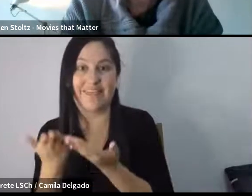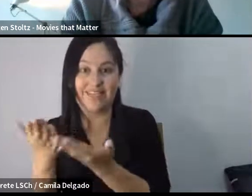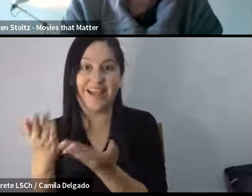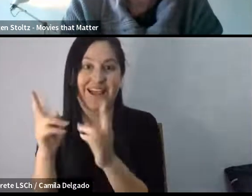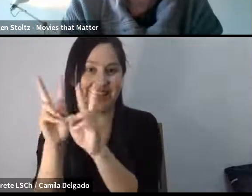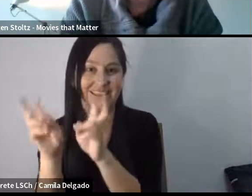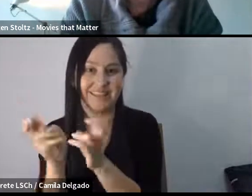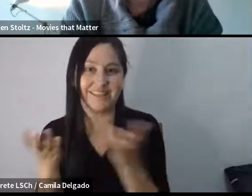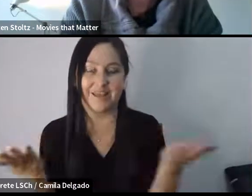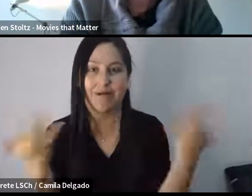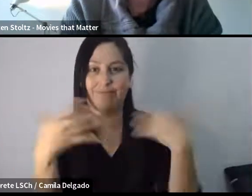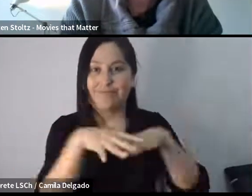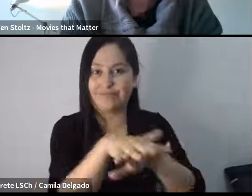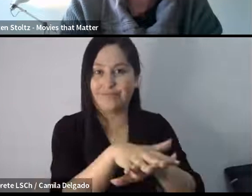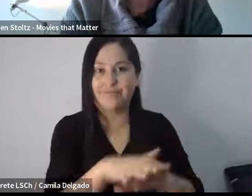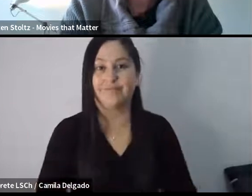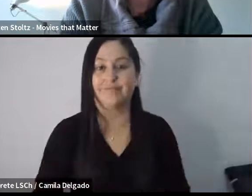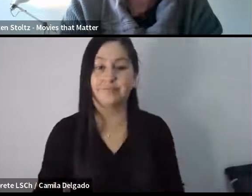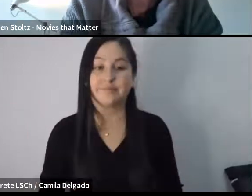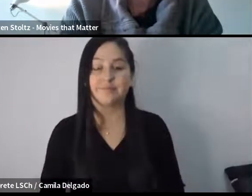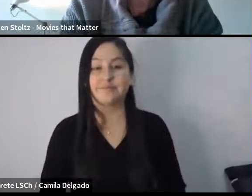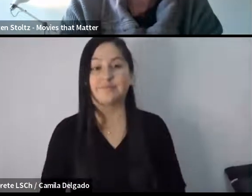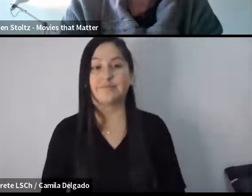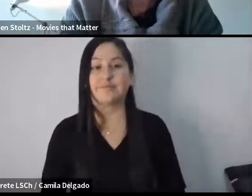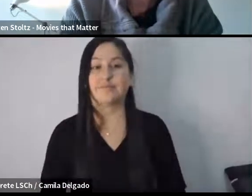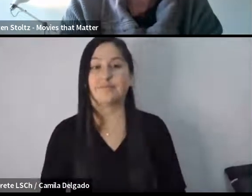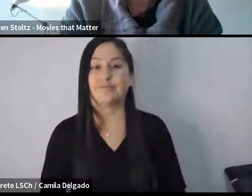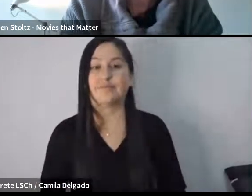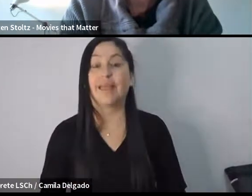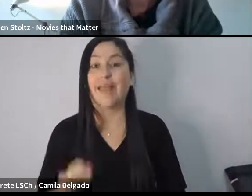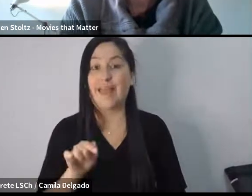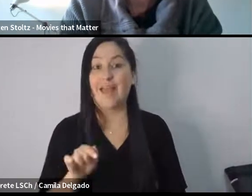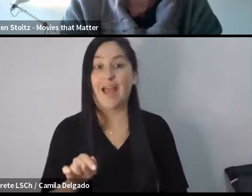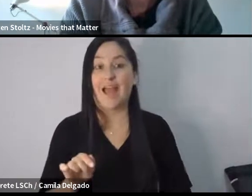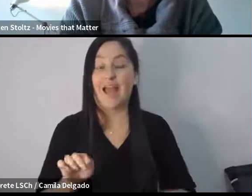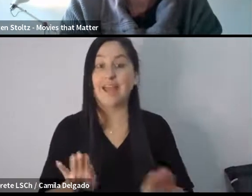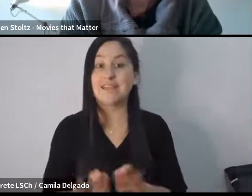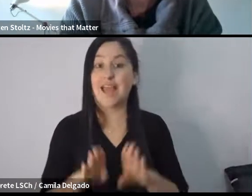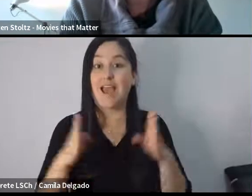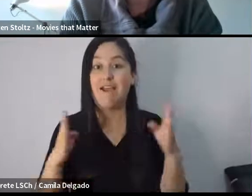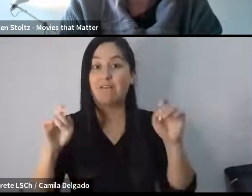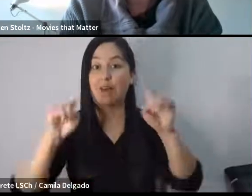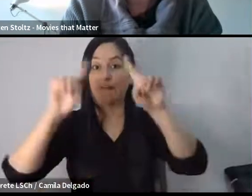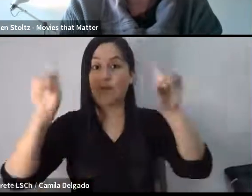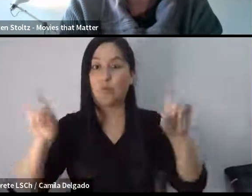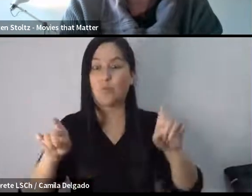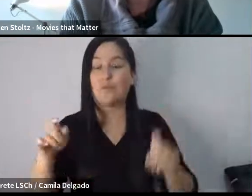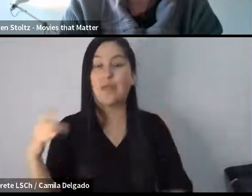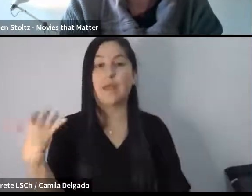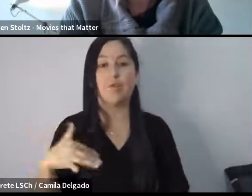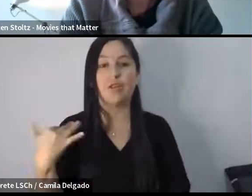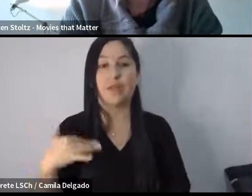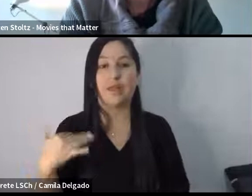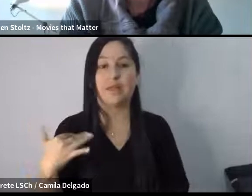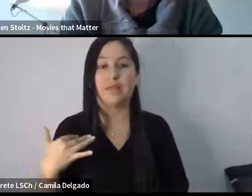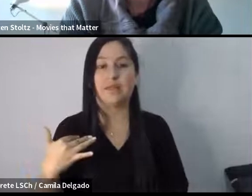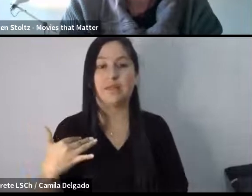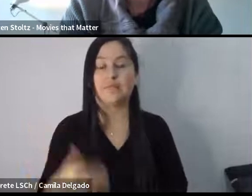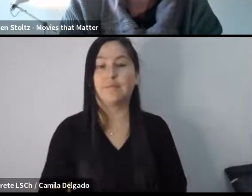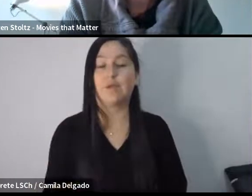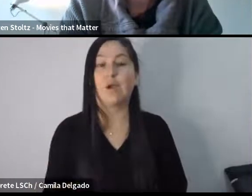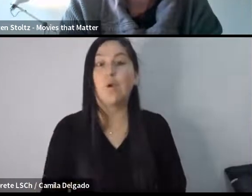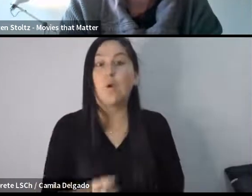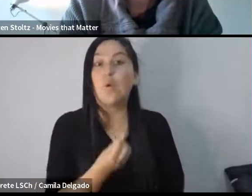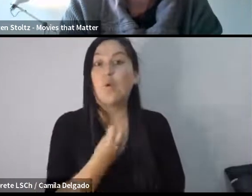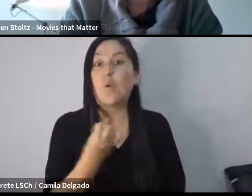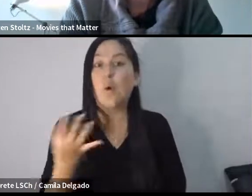Sí. Bueno, ahí se abre una pregunta muy importante, creo, que es con cuánta belleza